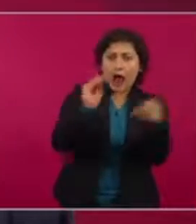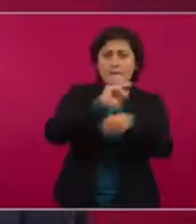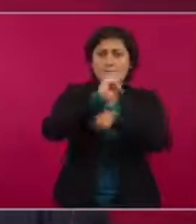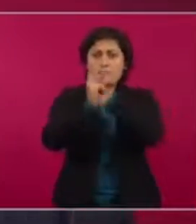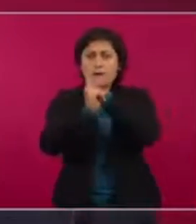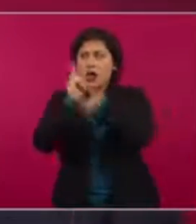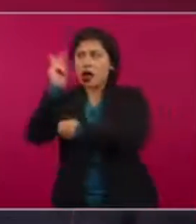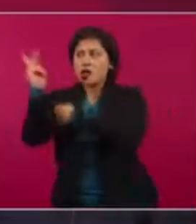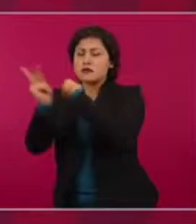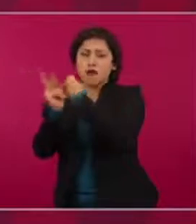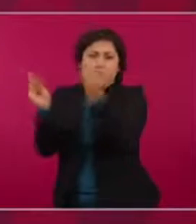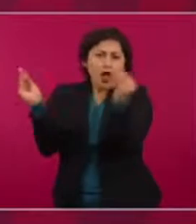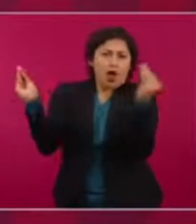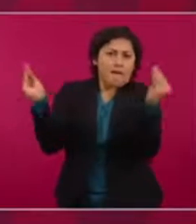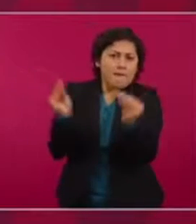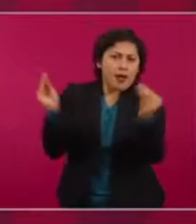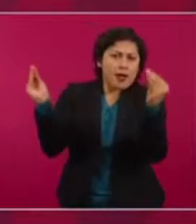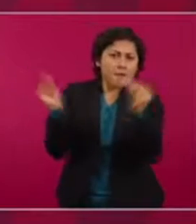entre